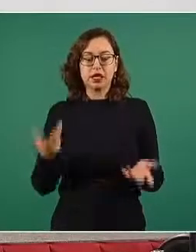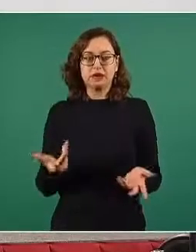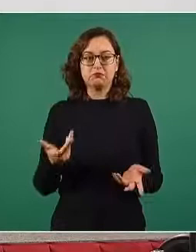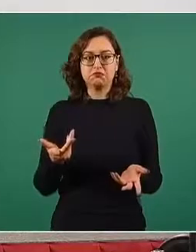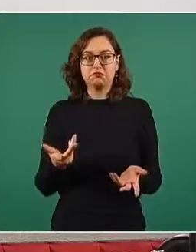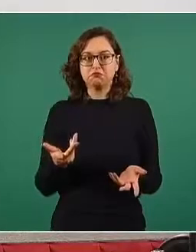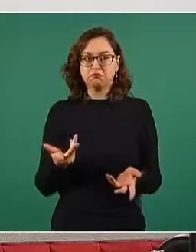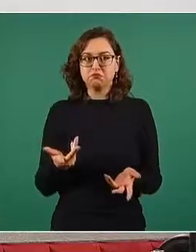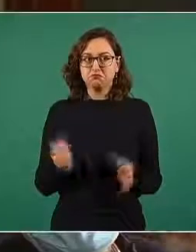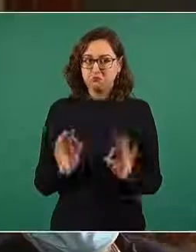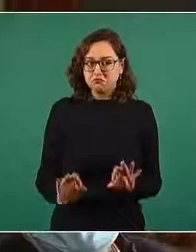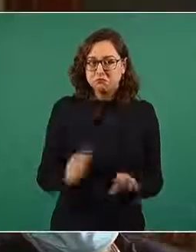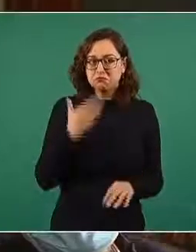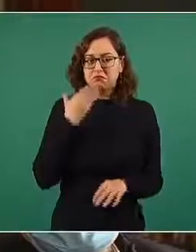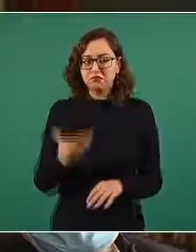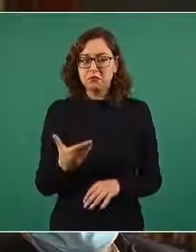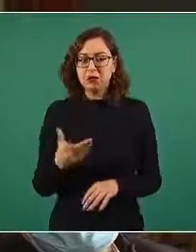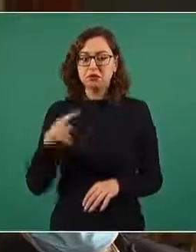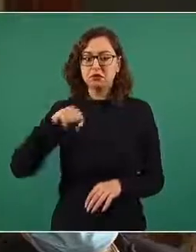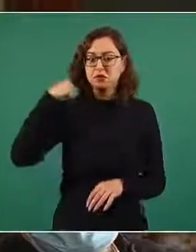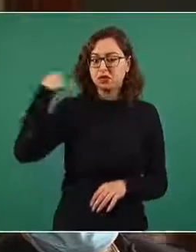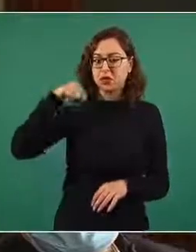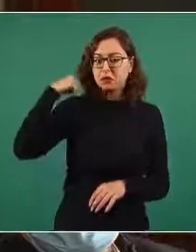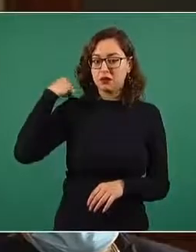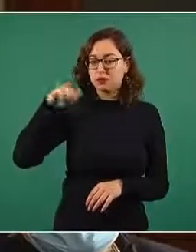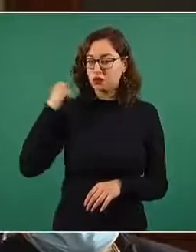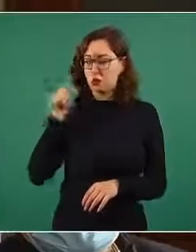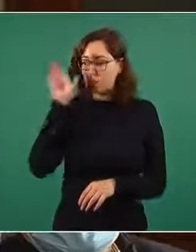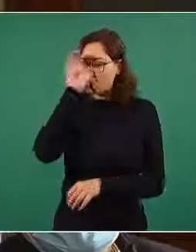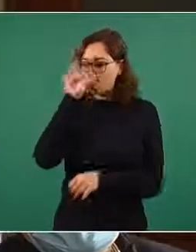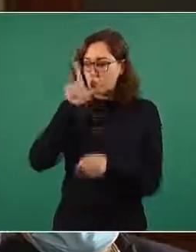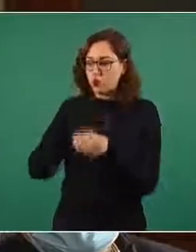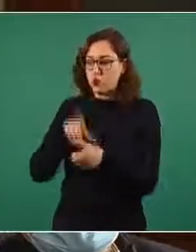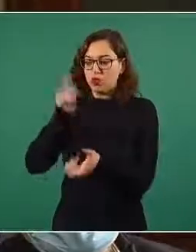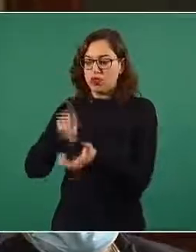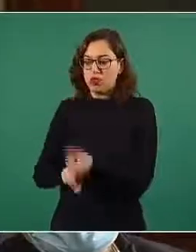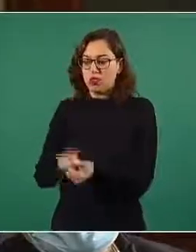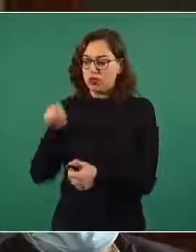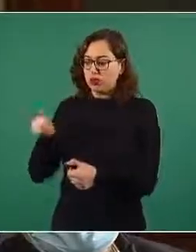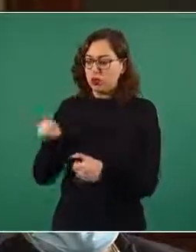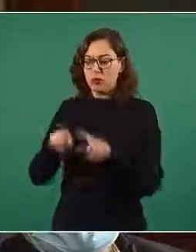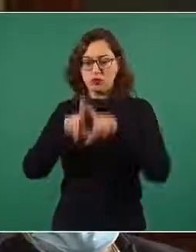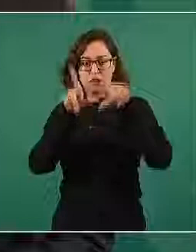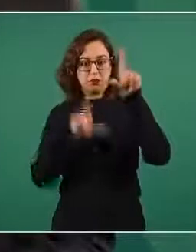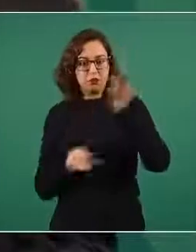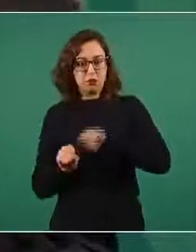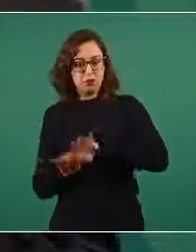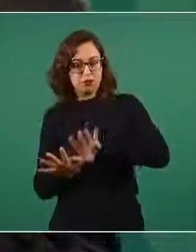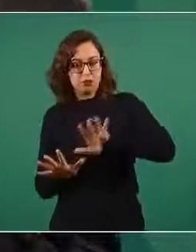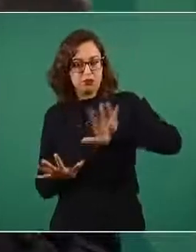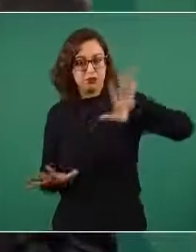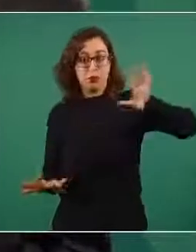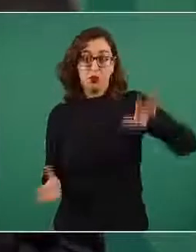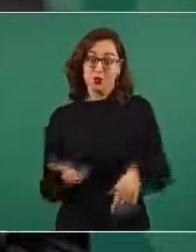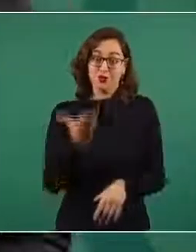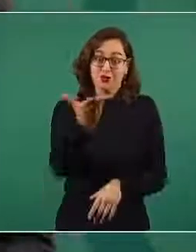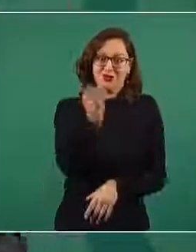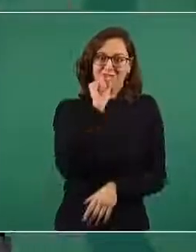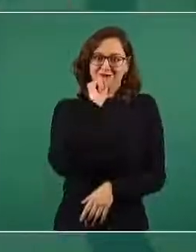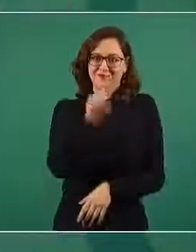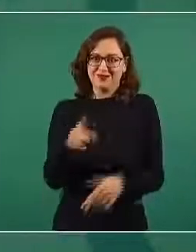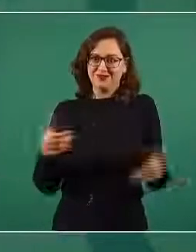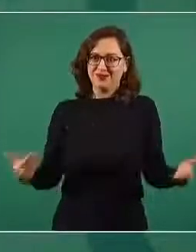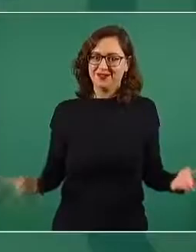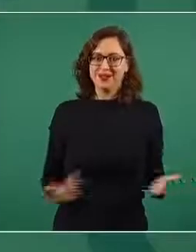o consideraría viable tabasqueñizar México, presidente, siendo usted oriundo de la zona? Gracias.